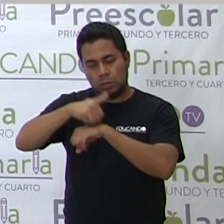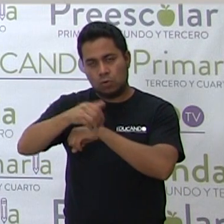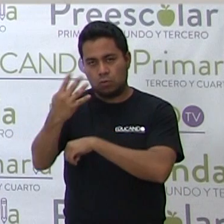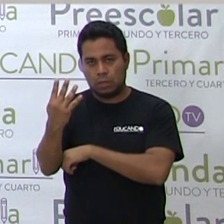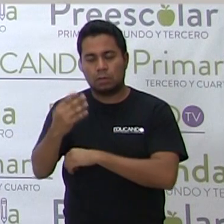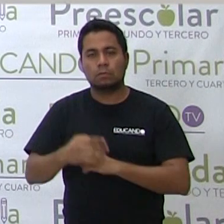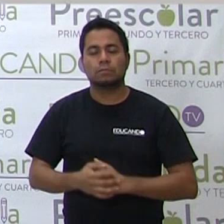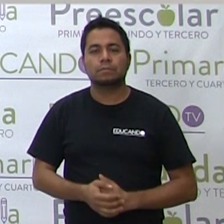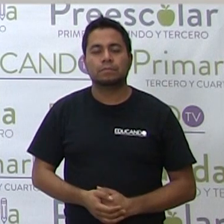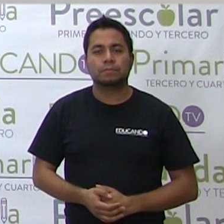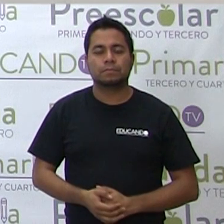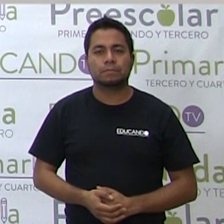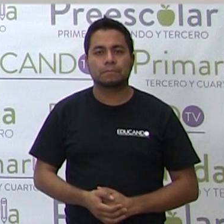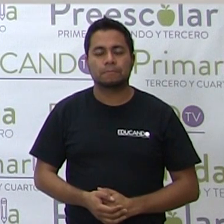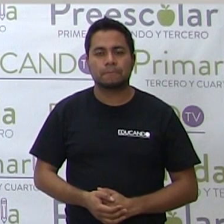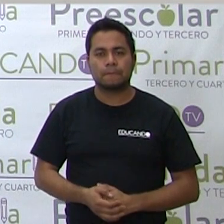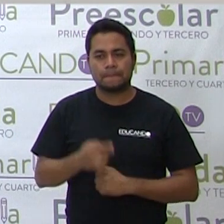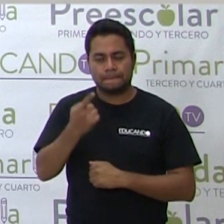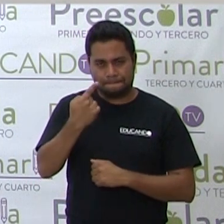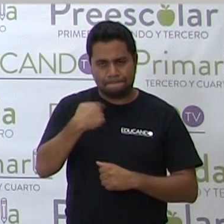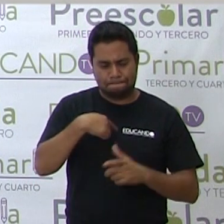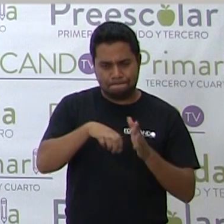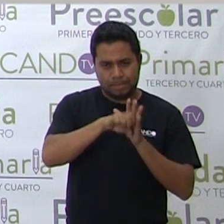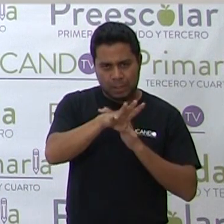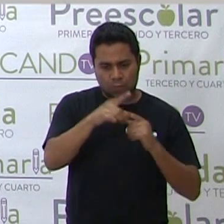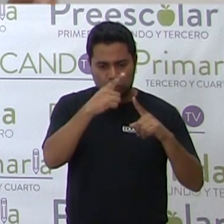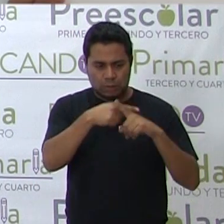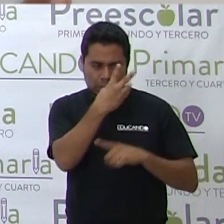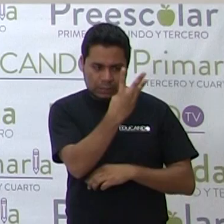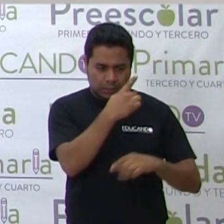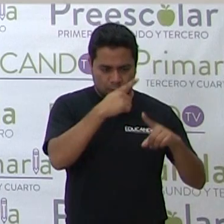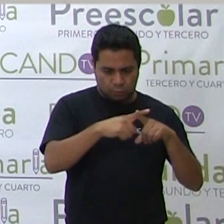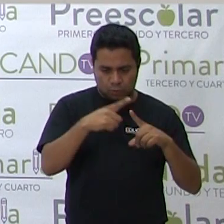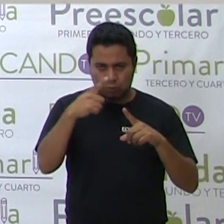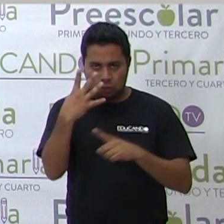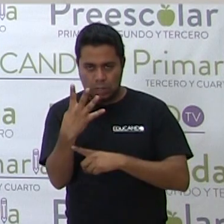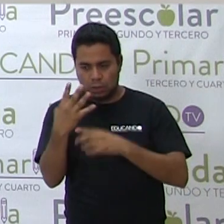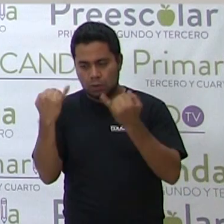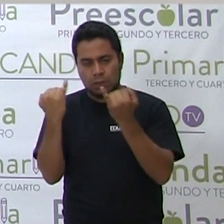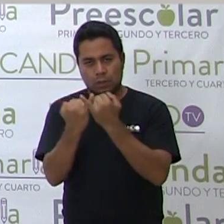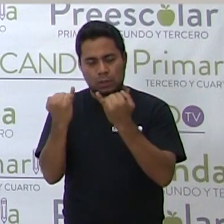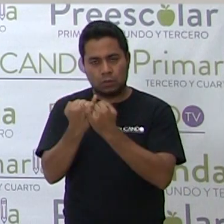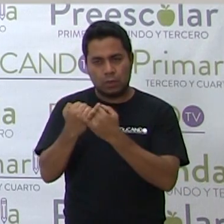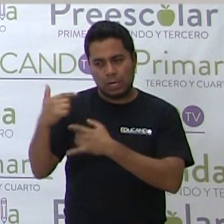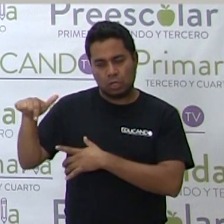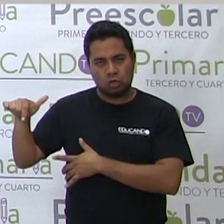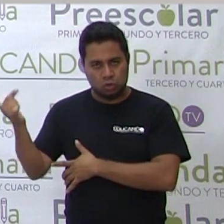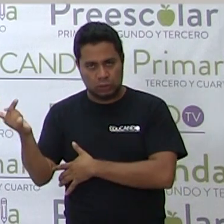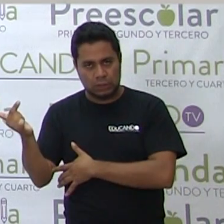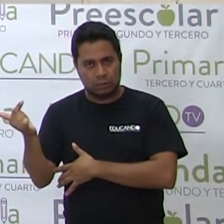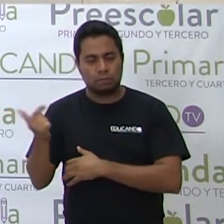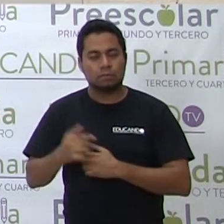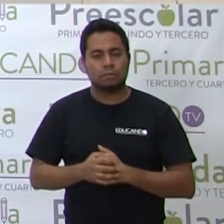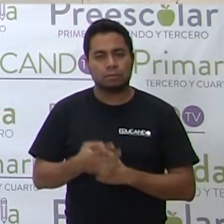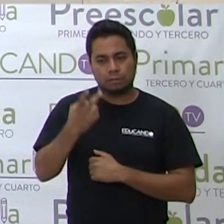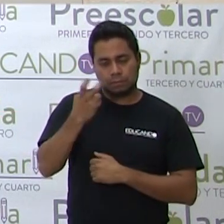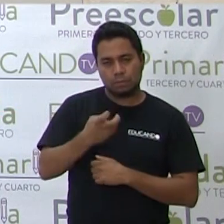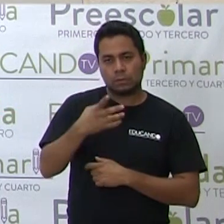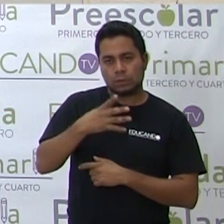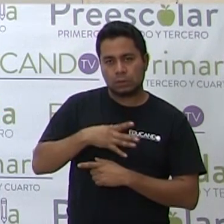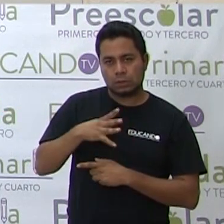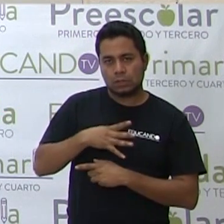4 si nosotros multiplicamos 3 por 4 nos tiene que dar 12 que es el